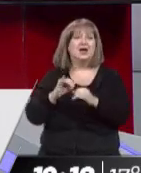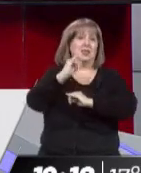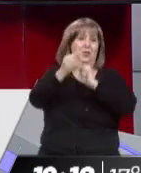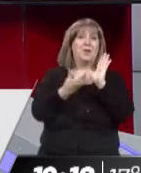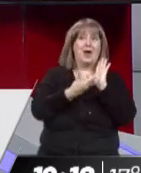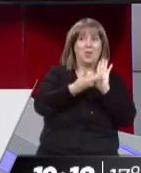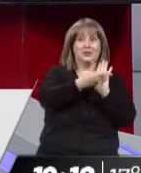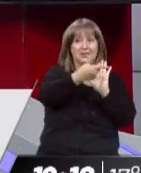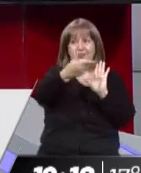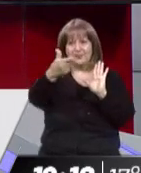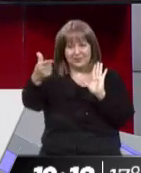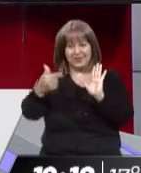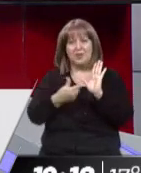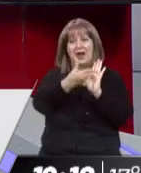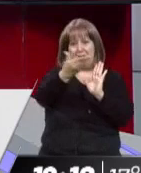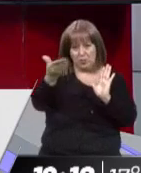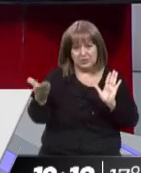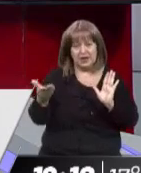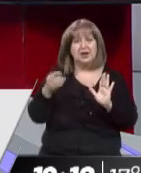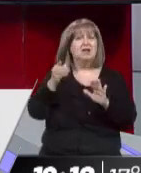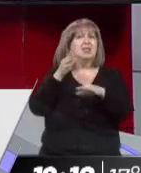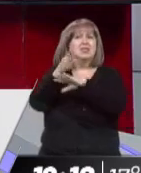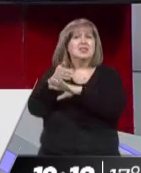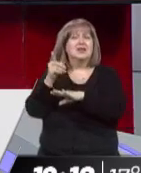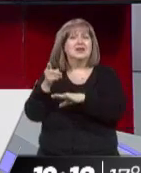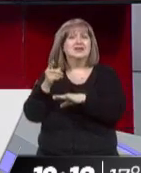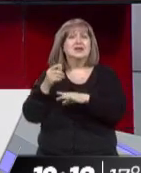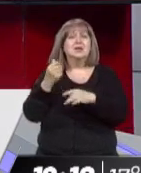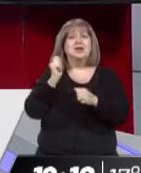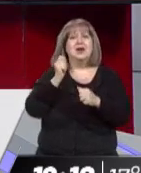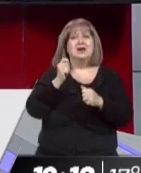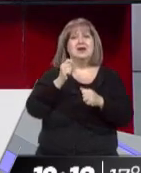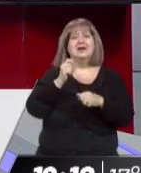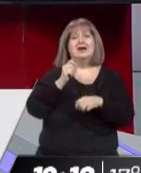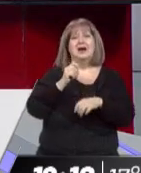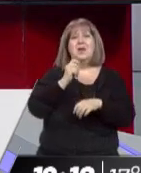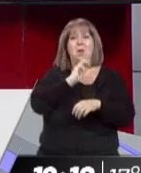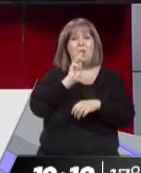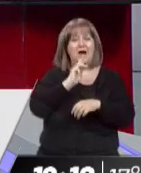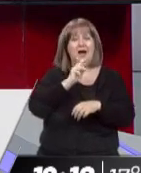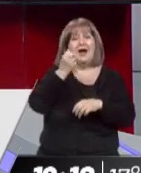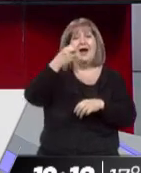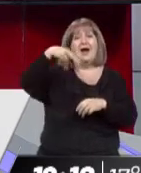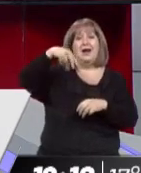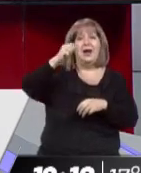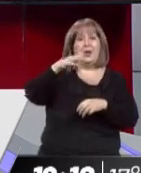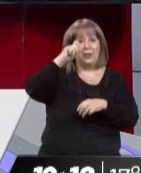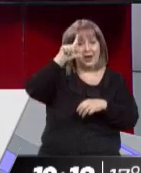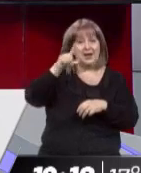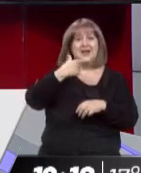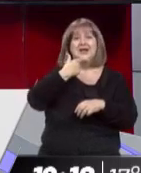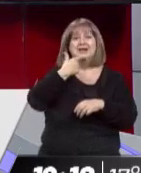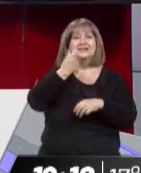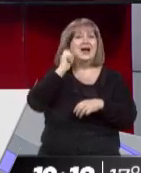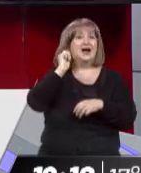a estar mostrando algunos de los elementos de lo que pasa ahí con Anabel Fernández Sagasti a la cabeza. Ya habló hace minutos y todo lo que va dejando.